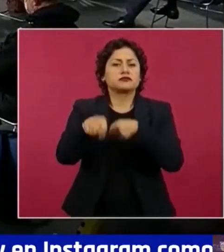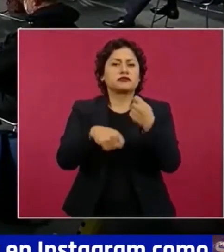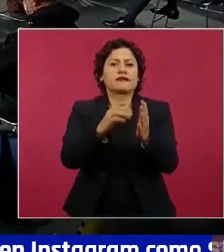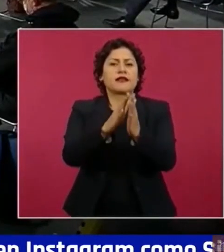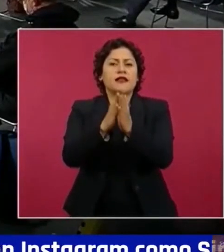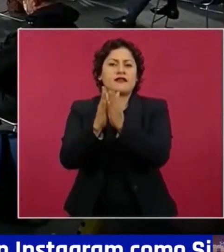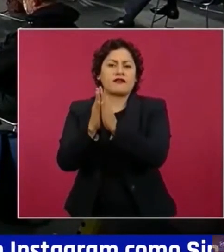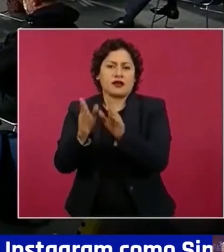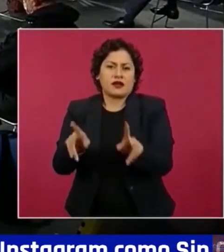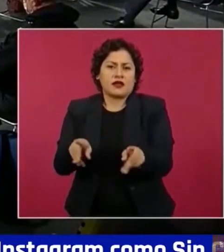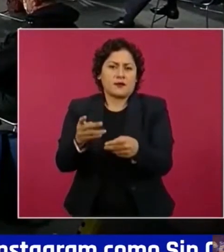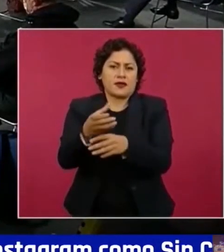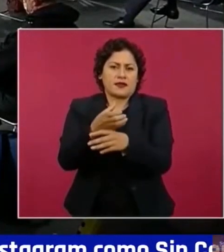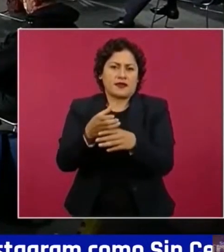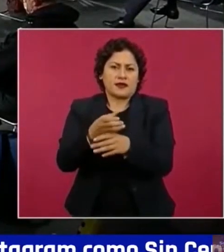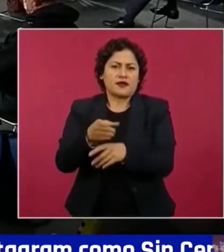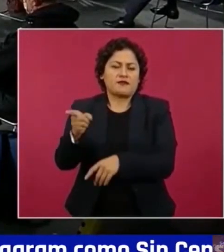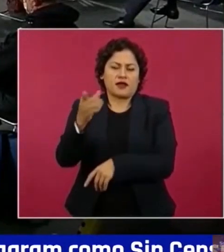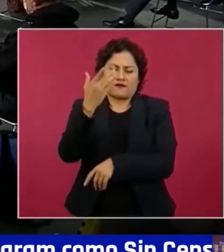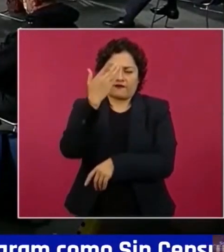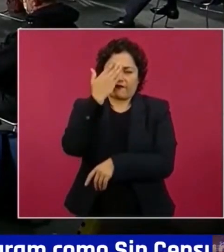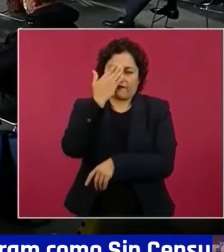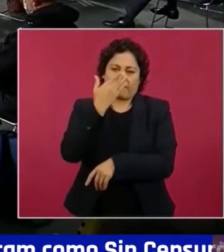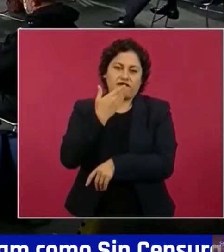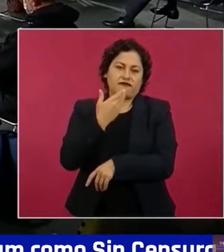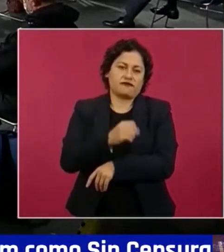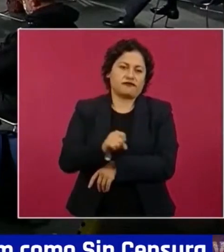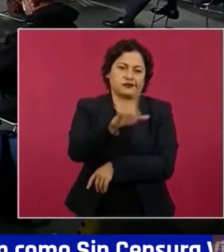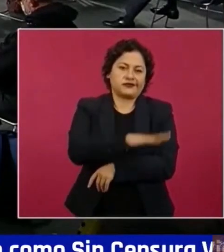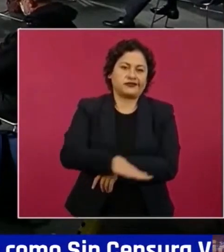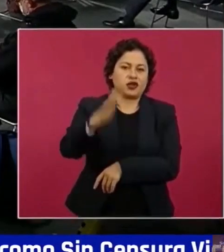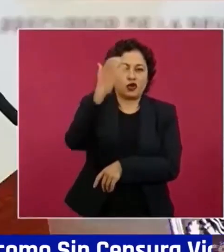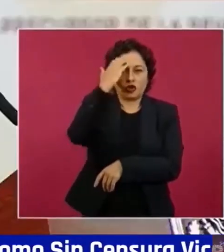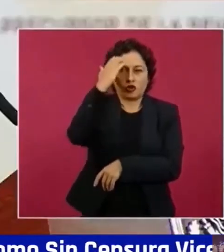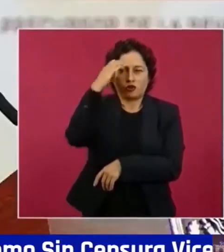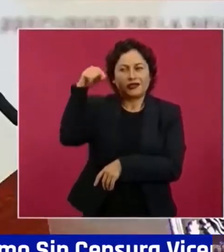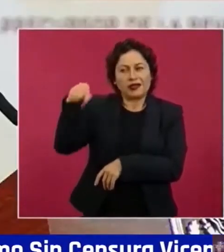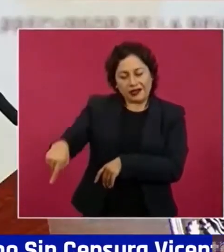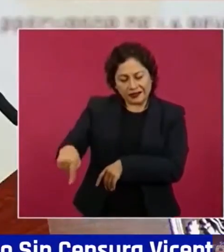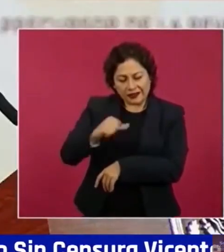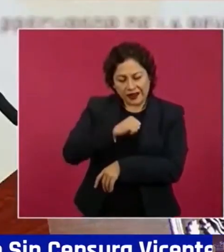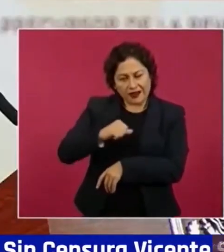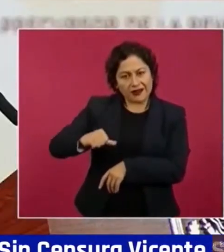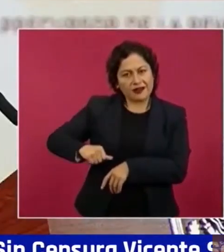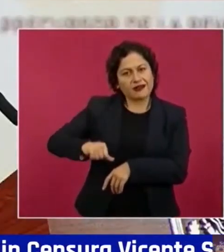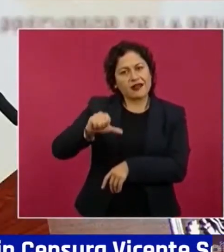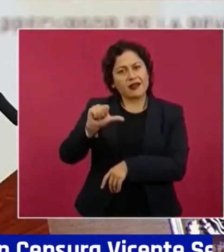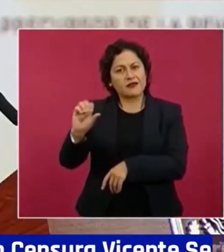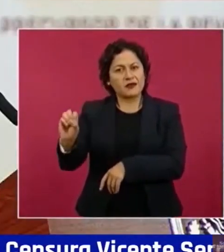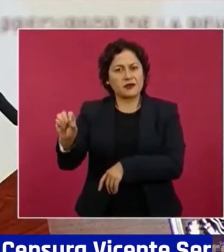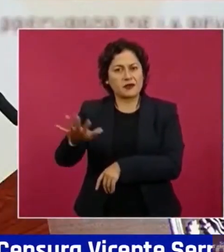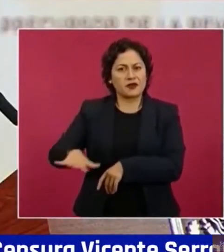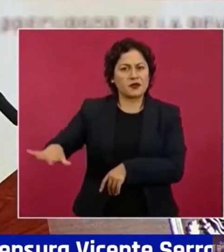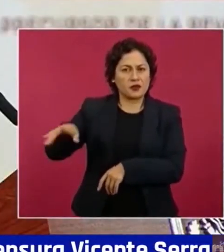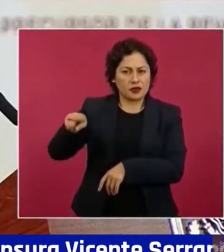cafetería famosa aquí en Álvaro Obregón,